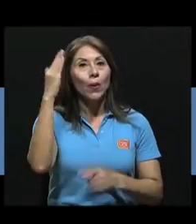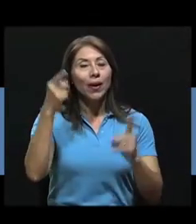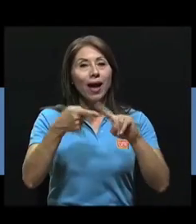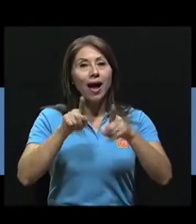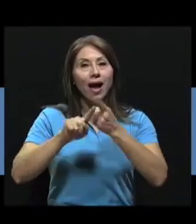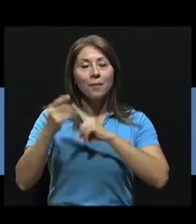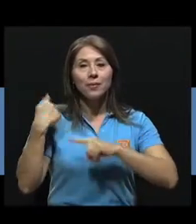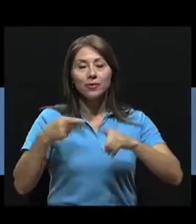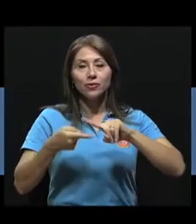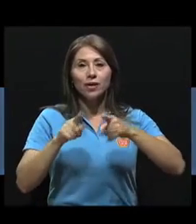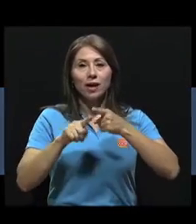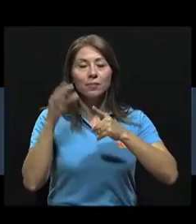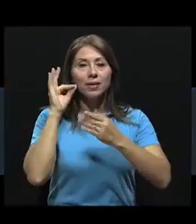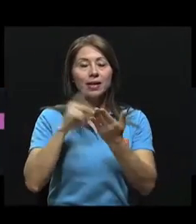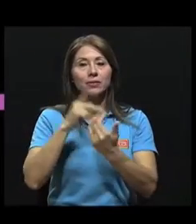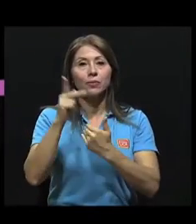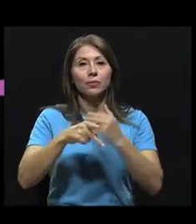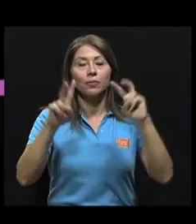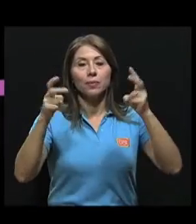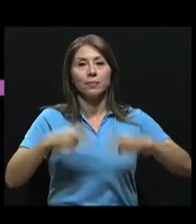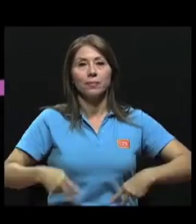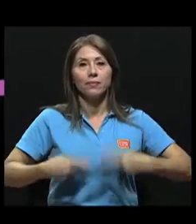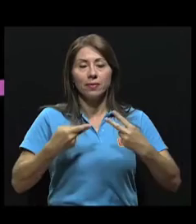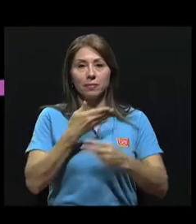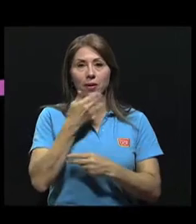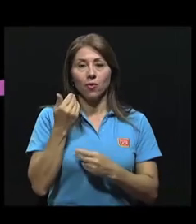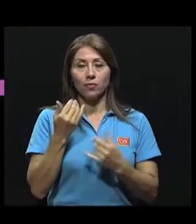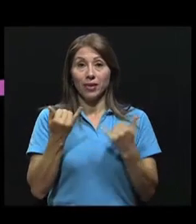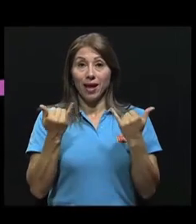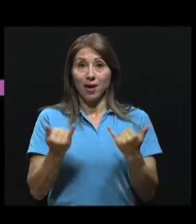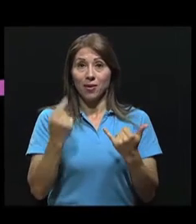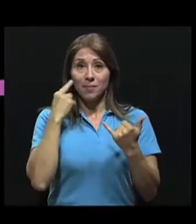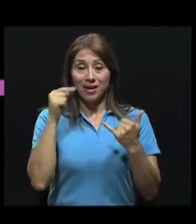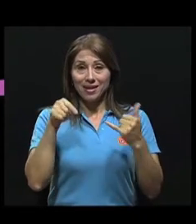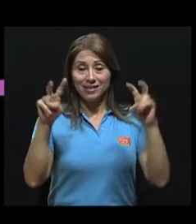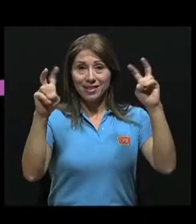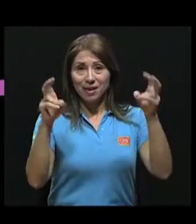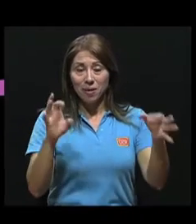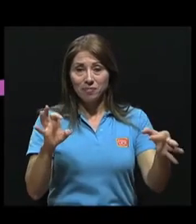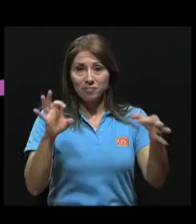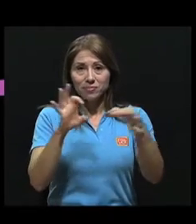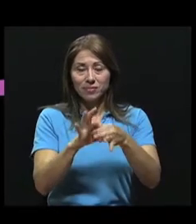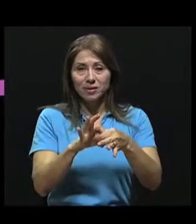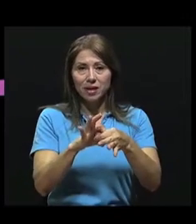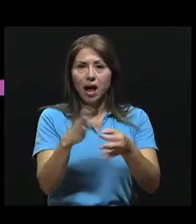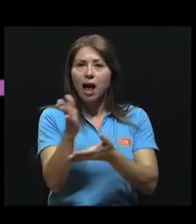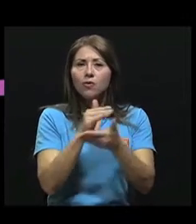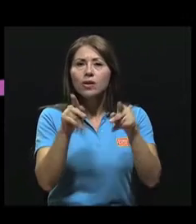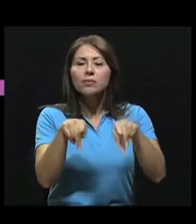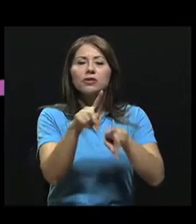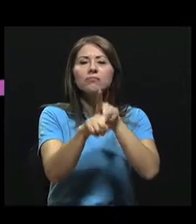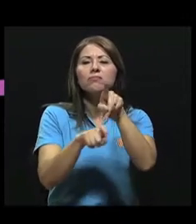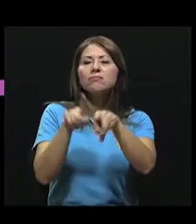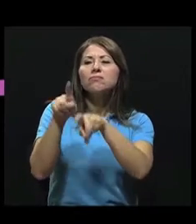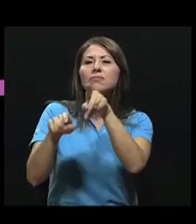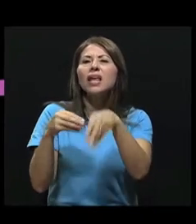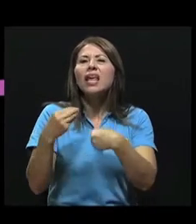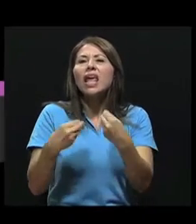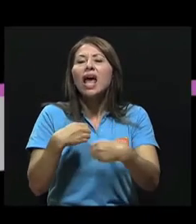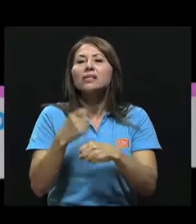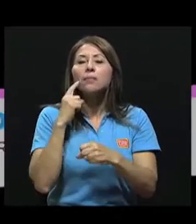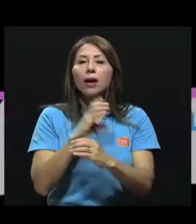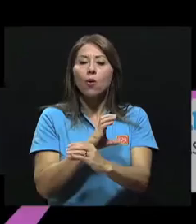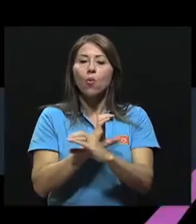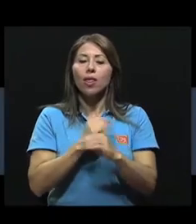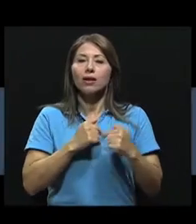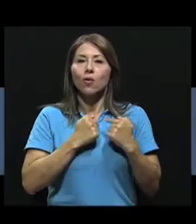Hola, amigos y amigas de Vivir Mejor. En esta sección y para el tema de hoy, le preguntamos a algunas personas qué hacen para cuidar su